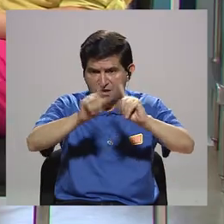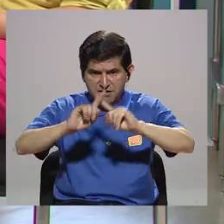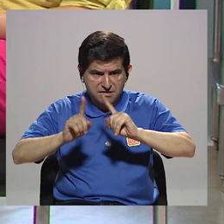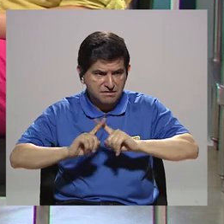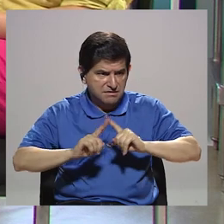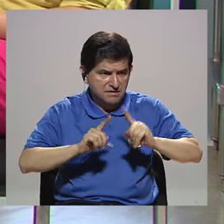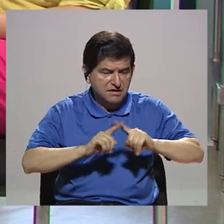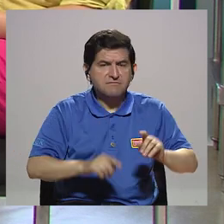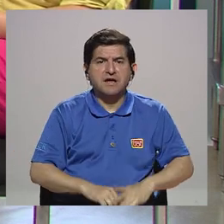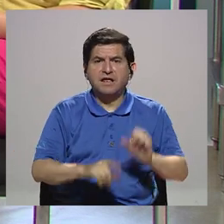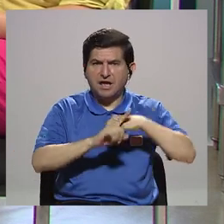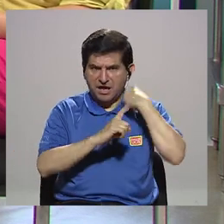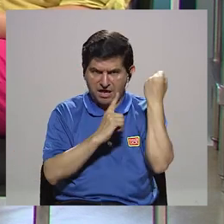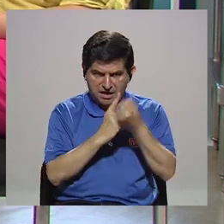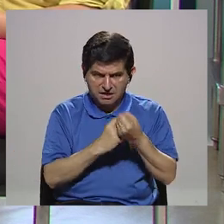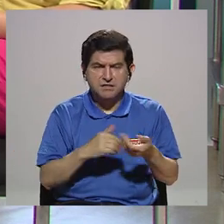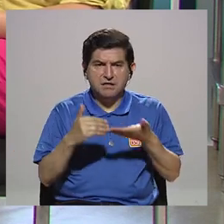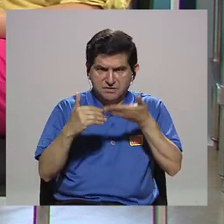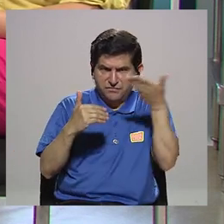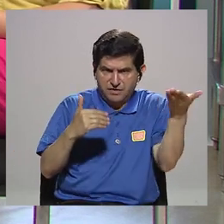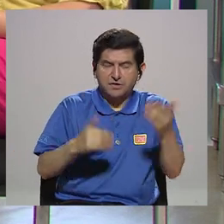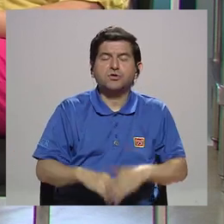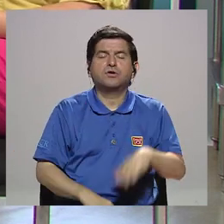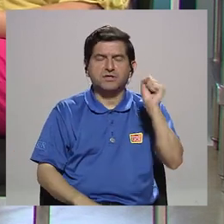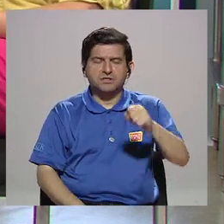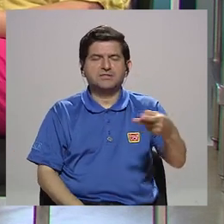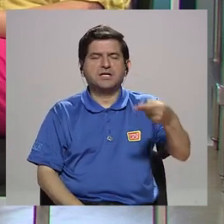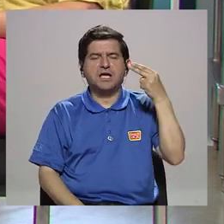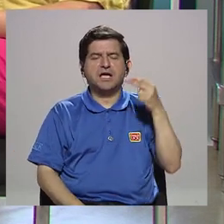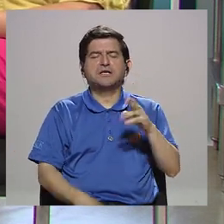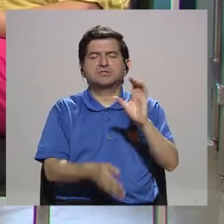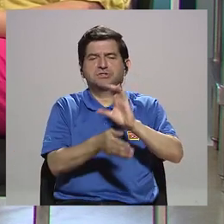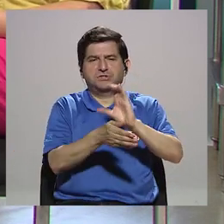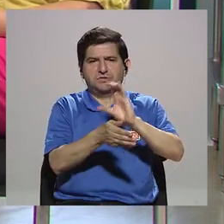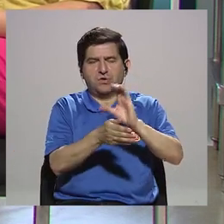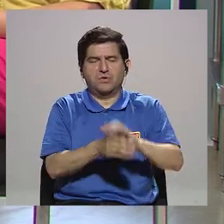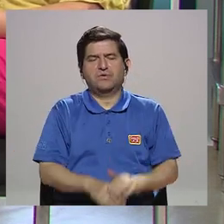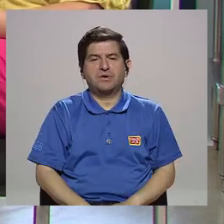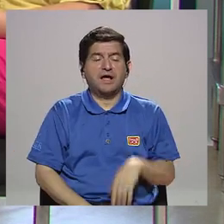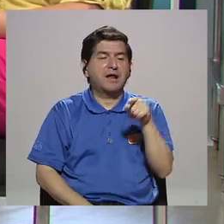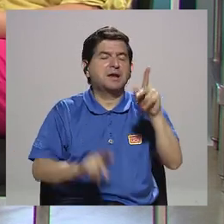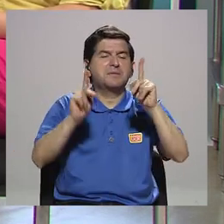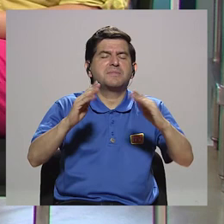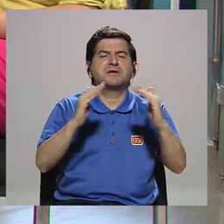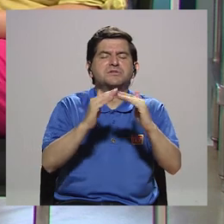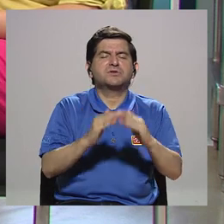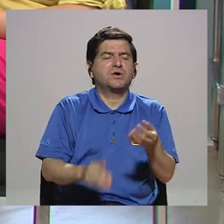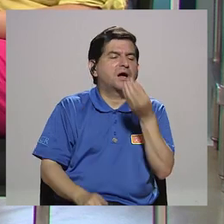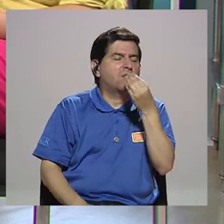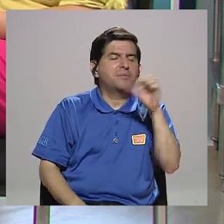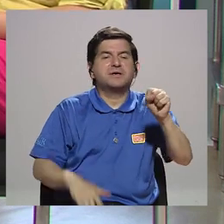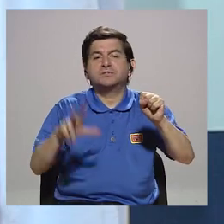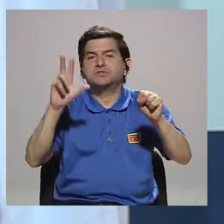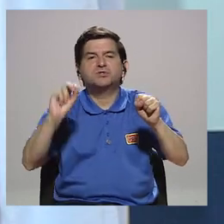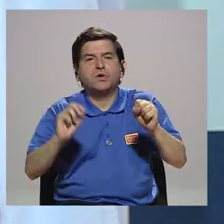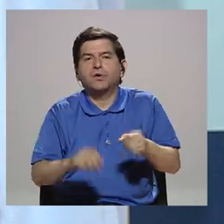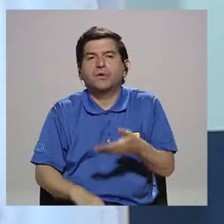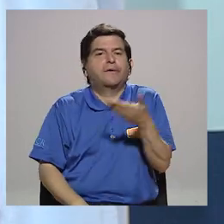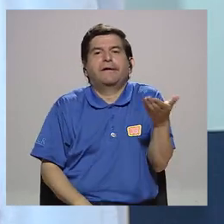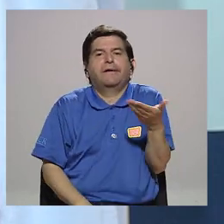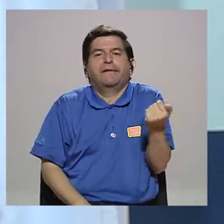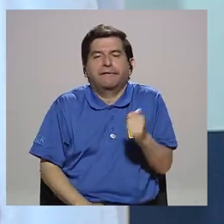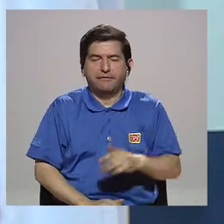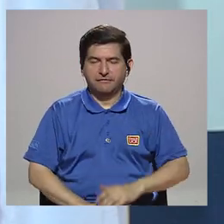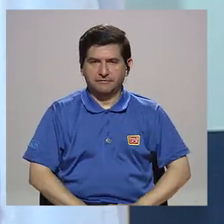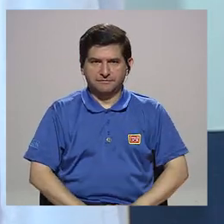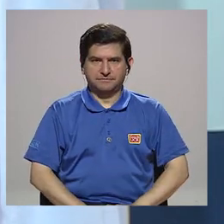distintos. Tienen que ver opciones, los distintos. Y me imagino factores, que la historia clínica, edad, de la persona. La historia clínica, donde dentro de lo que vive, se pueda. Que se comió, que no se comió.